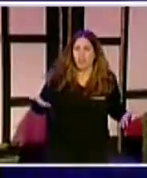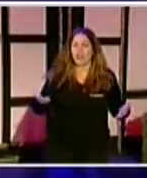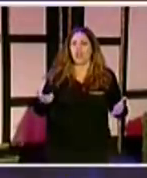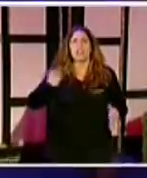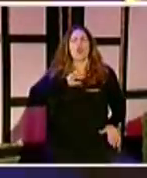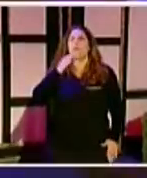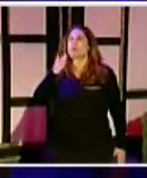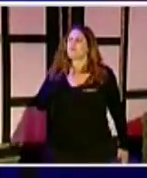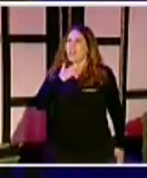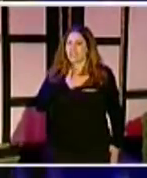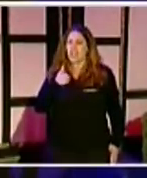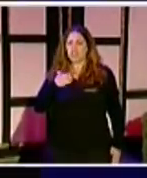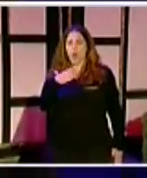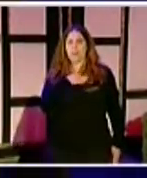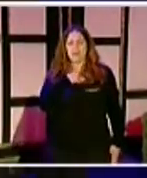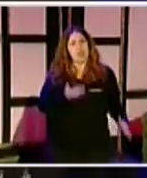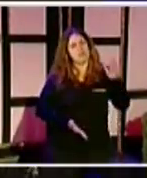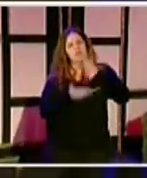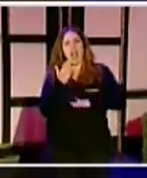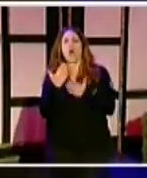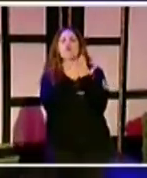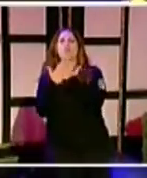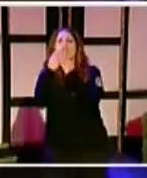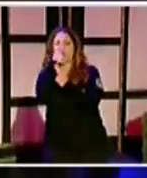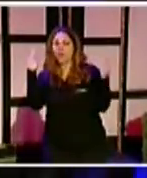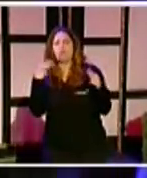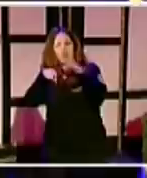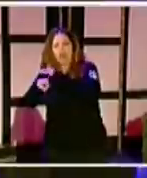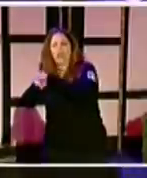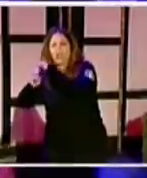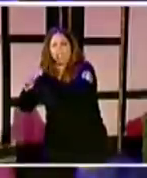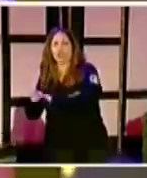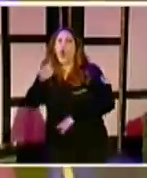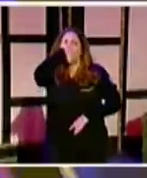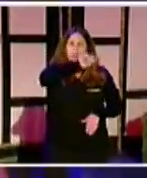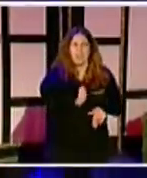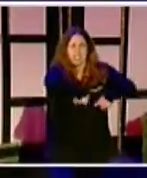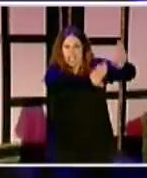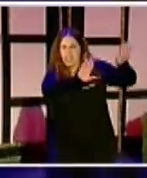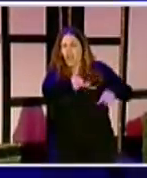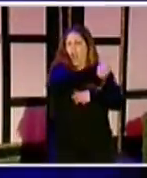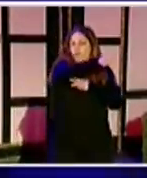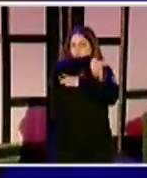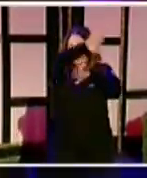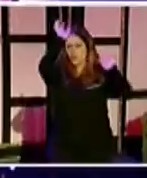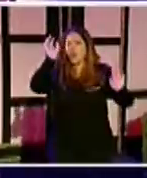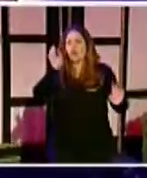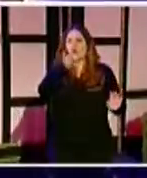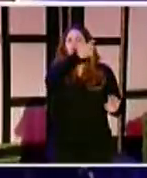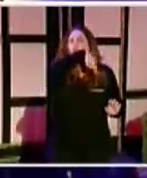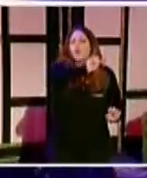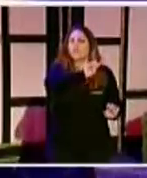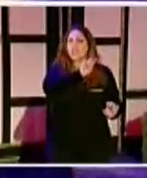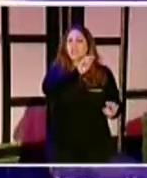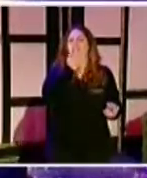una escuela pública, como la gente honrada de toda la vida. Y usted se queda aquí con sus aprobaciones y su... Usted mismo se suspende. Usted